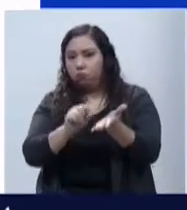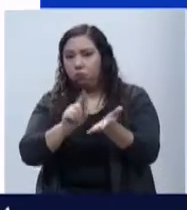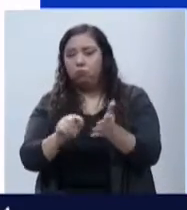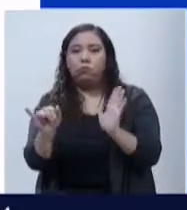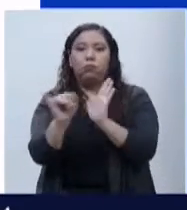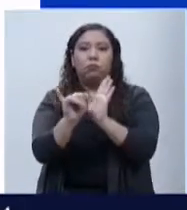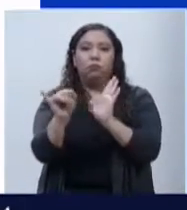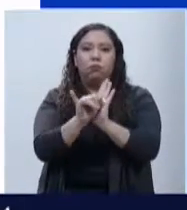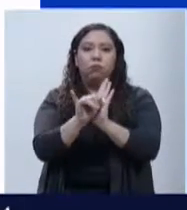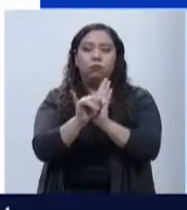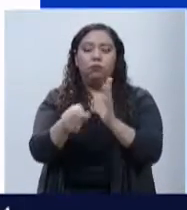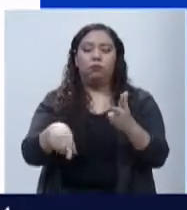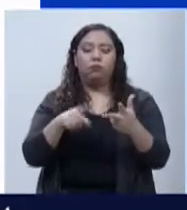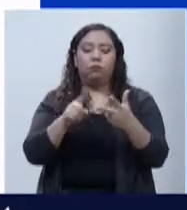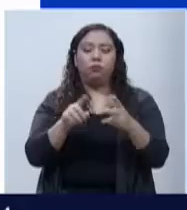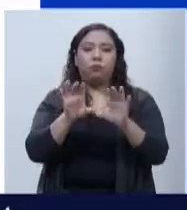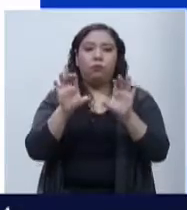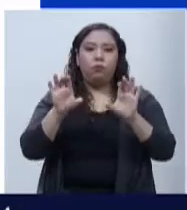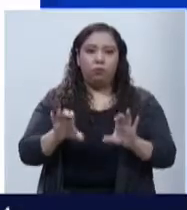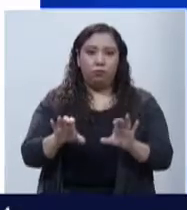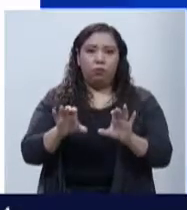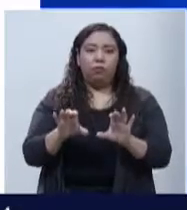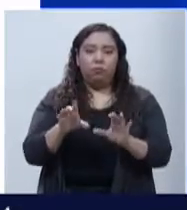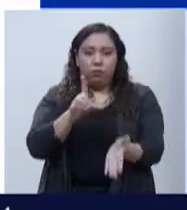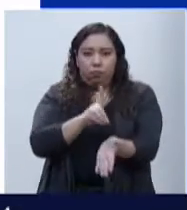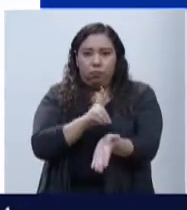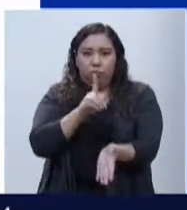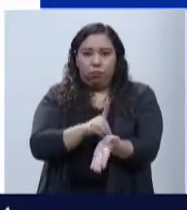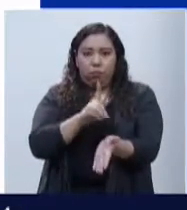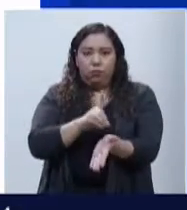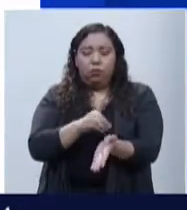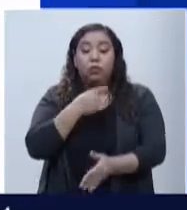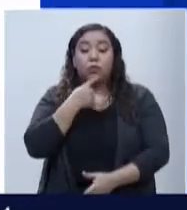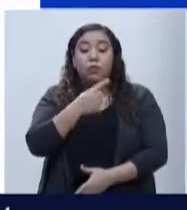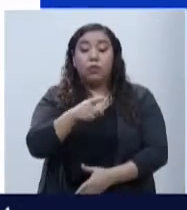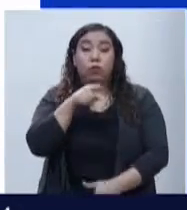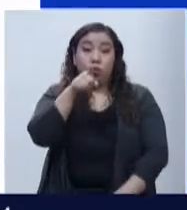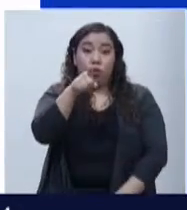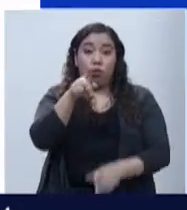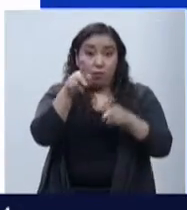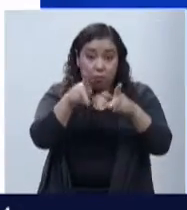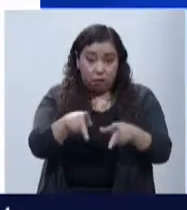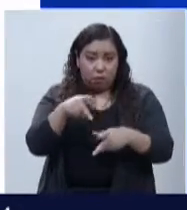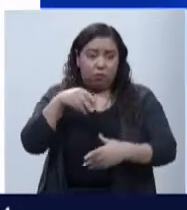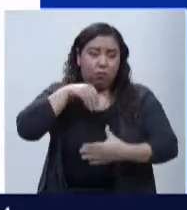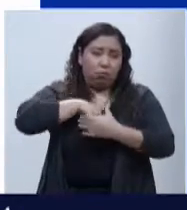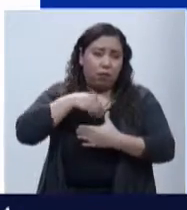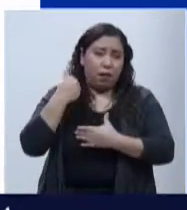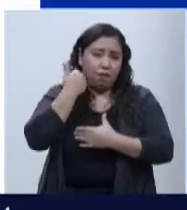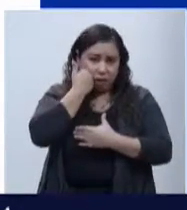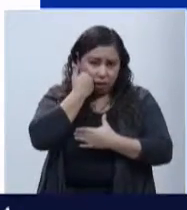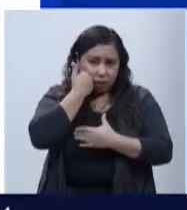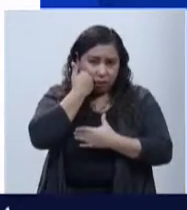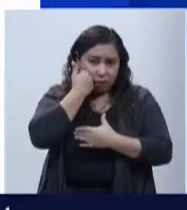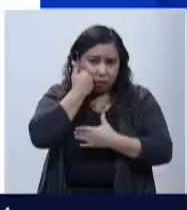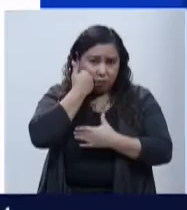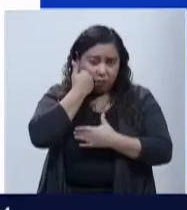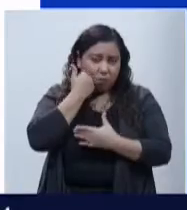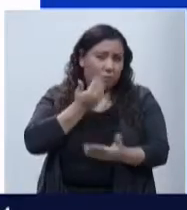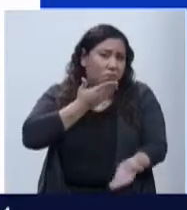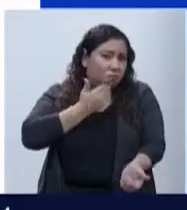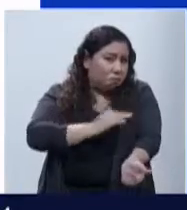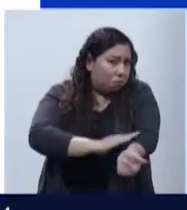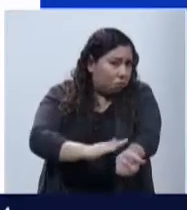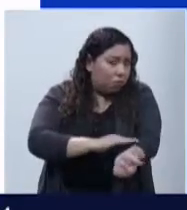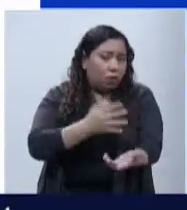constancia médica o carnet de citas que indiquen que como persona padece alguna comorbilidad o